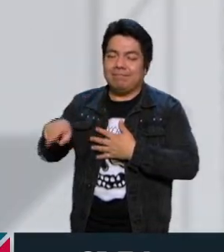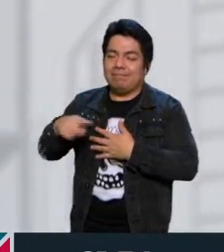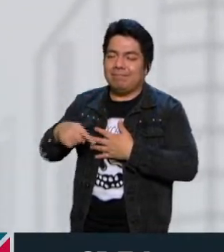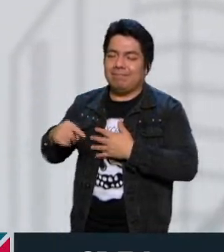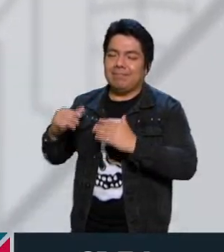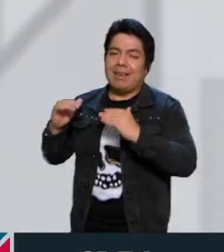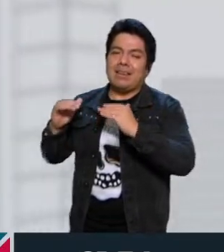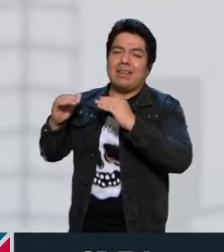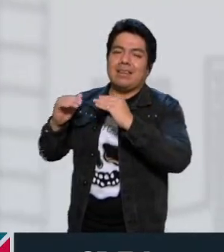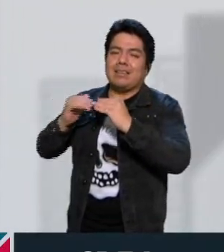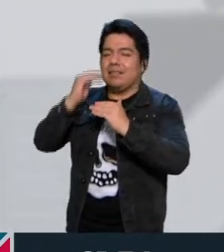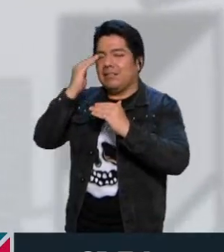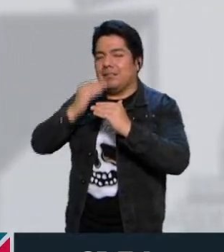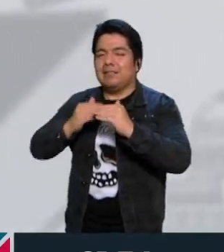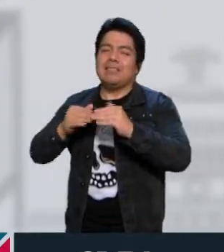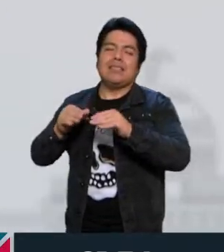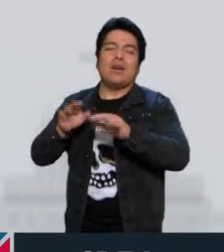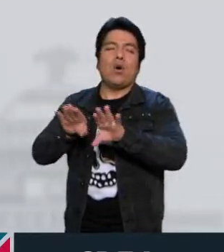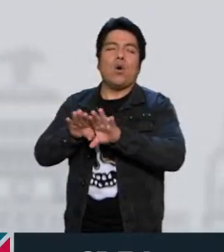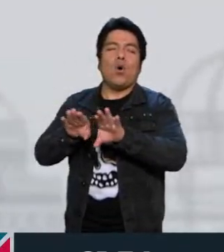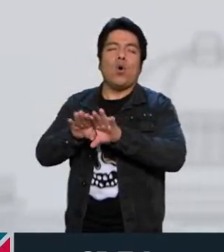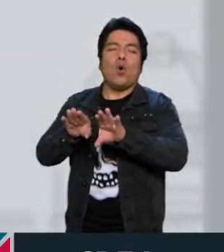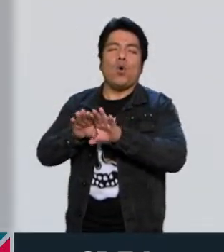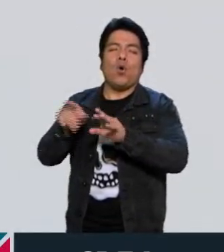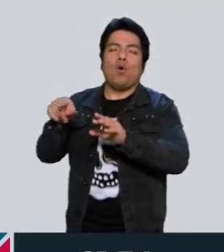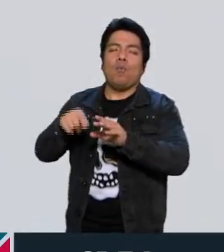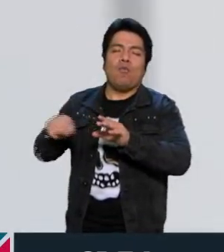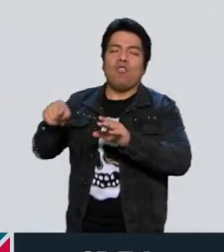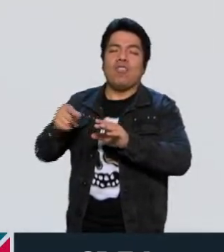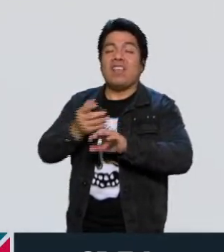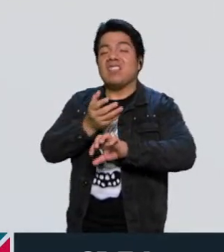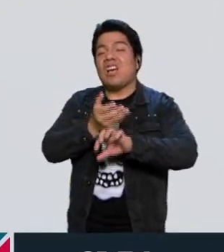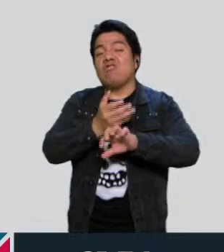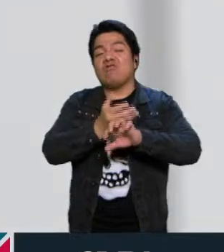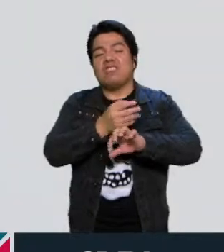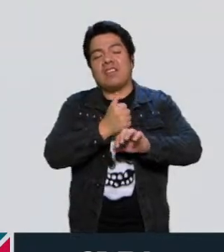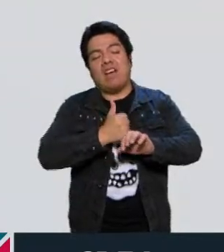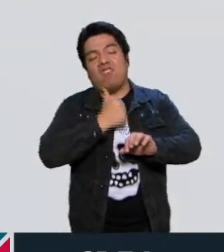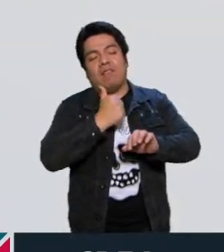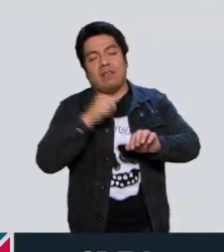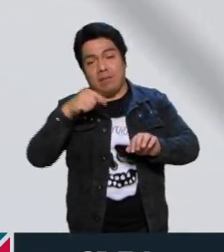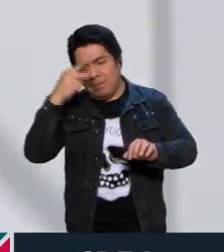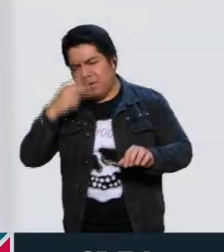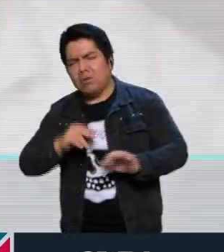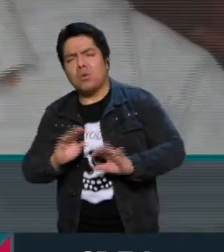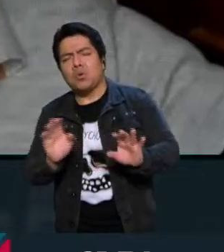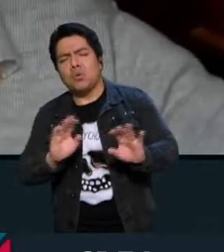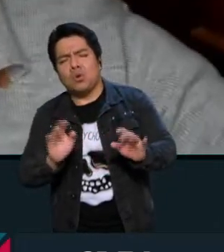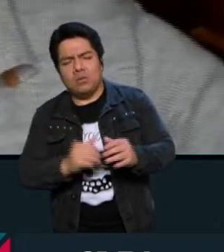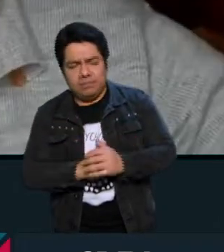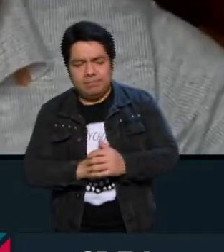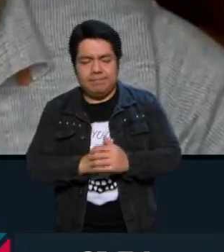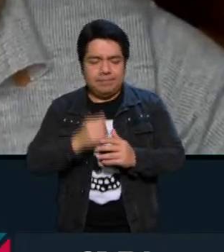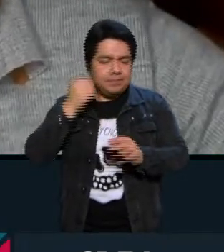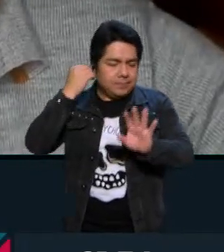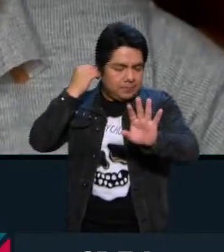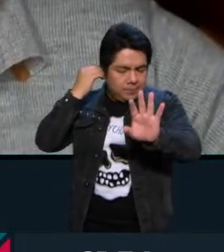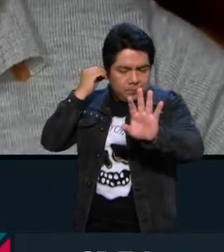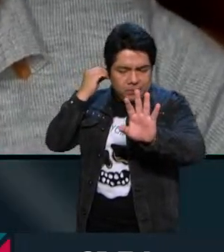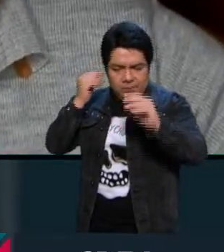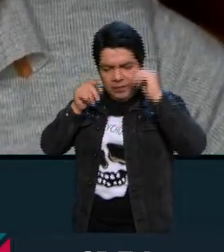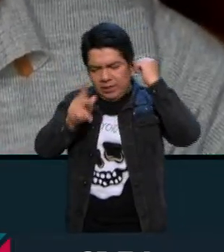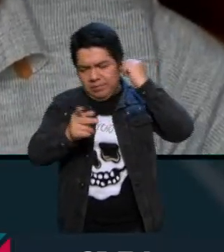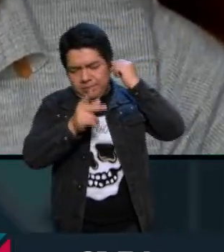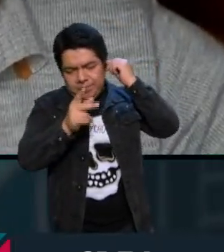los intereses de Estados Unidos, no a los intereses mexicanos, querido Braulio. Por ahí va el tiro. Doctor, justamente le quería preguntar sobre